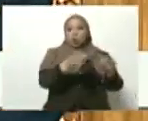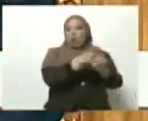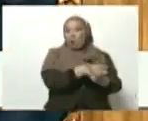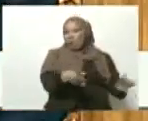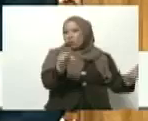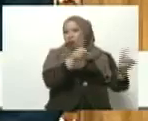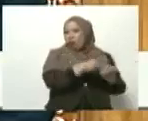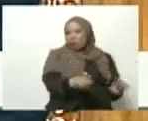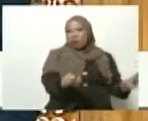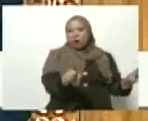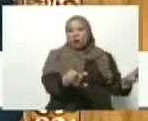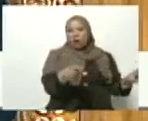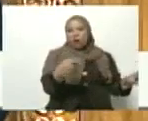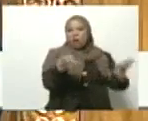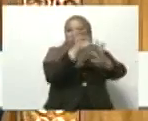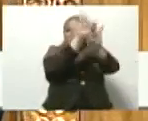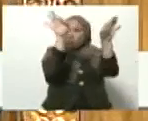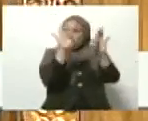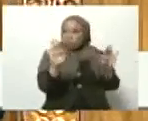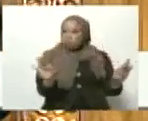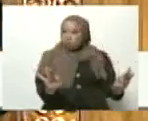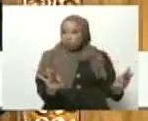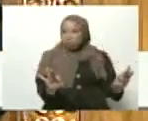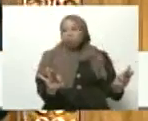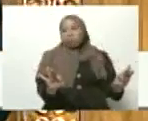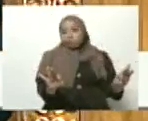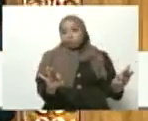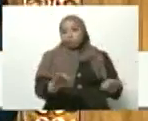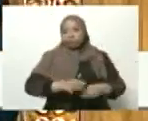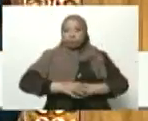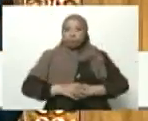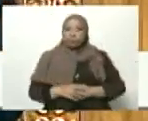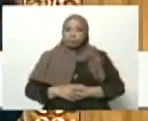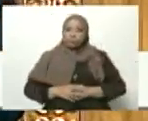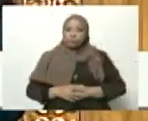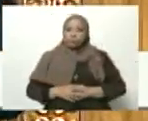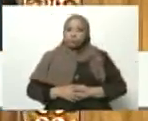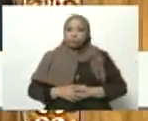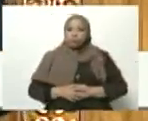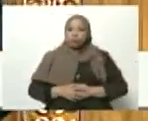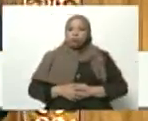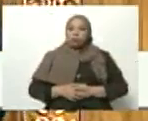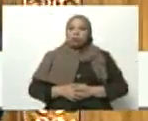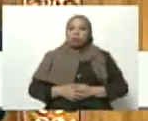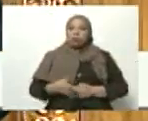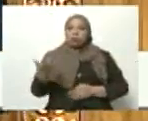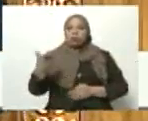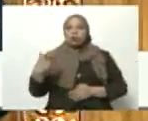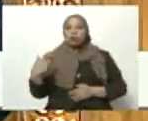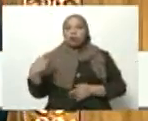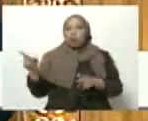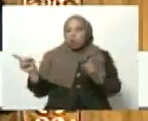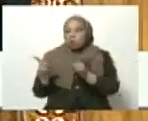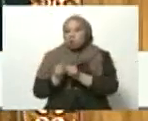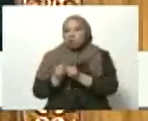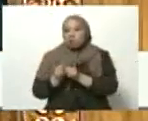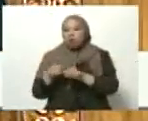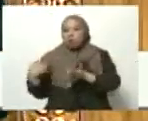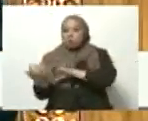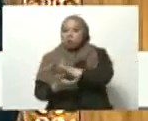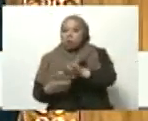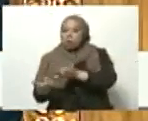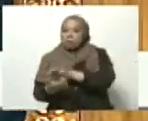cosas. En esa misma reunión se derivó luego, como él dice literalmente, a una operación de pequeña escala, más